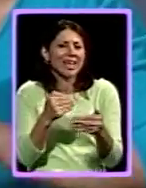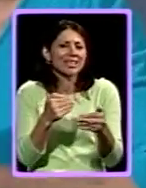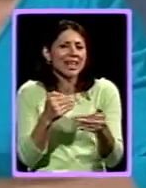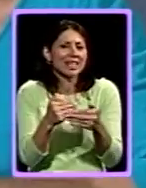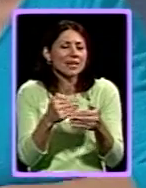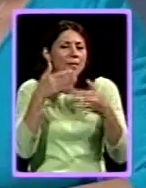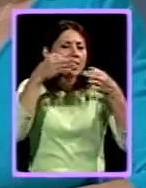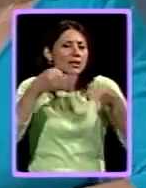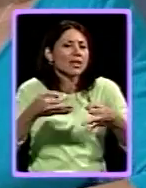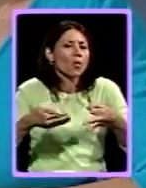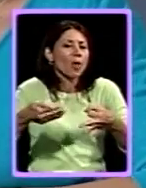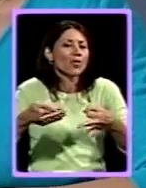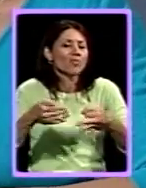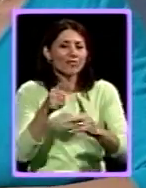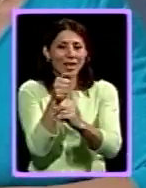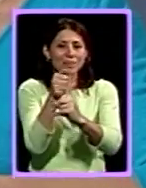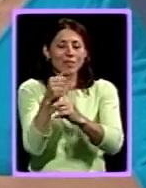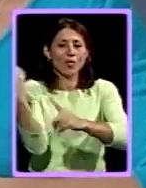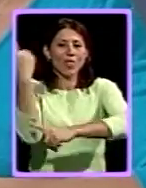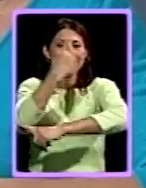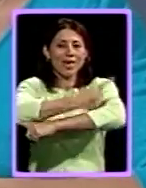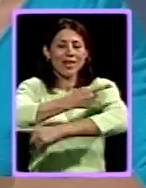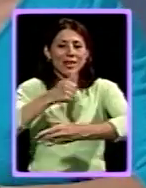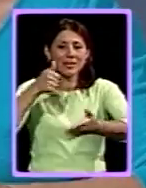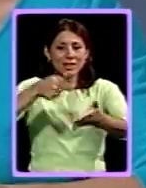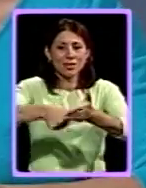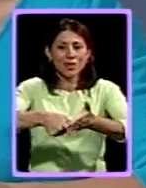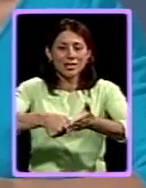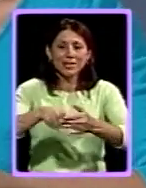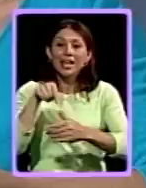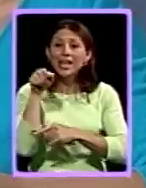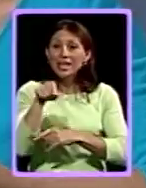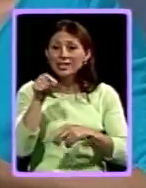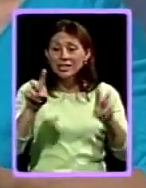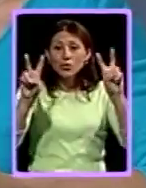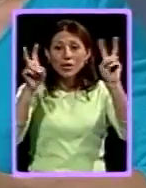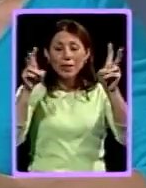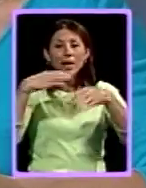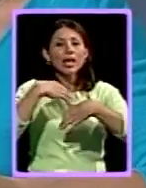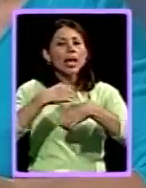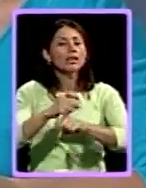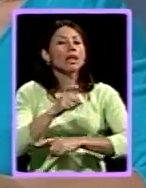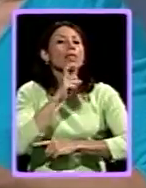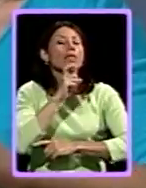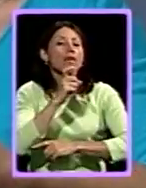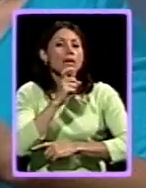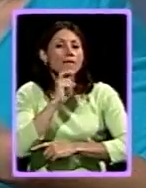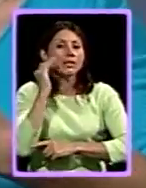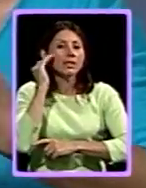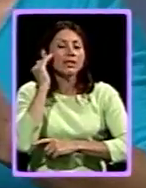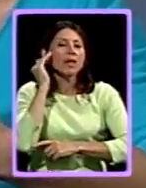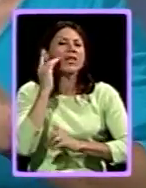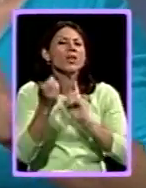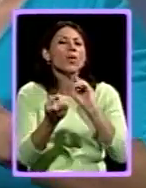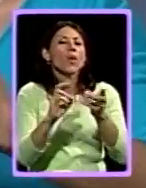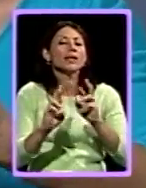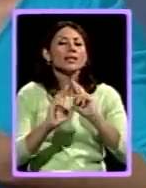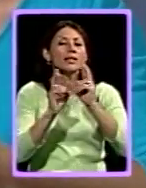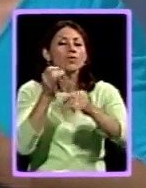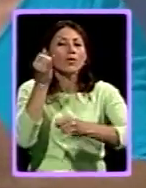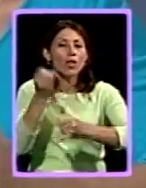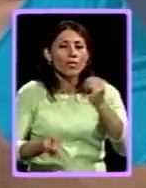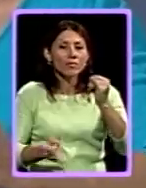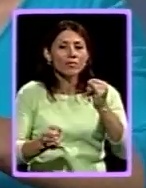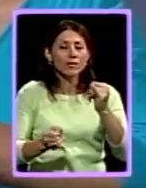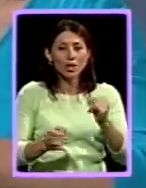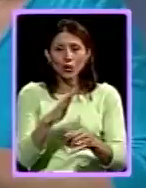cuando estoy en la urna, ¿verdad? Más o menos. Eso es un tema que nos hace muy difícil prever el resultado, ¿verdad? Teníamos tendencias que